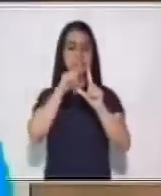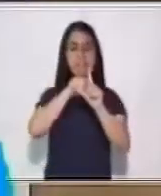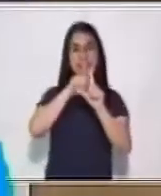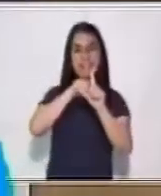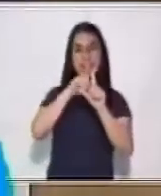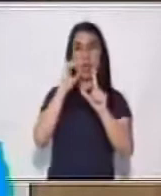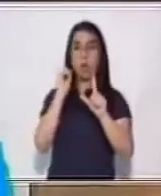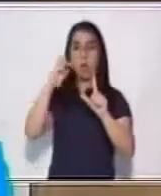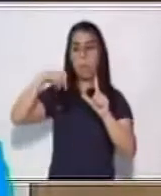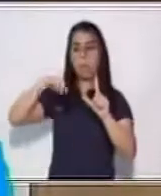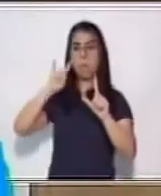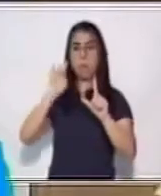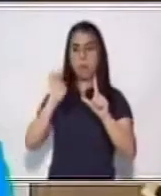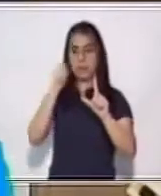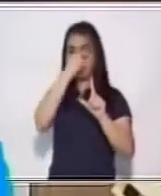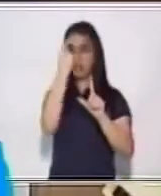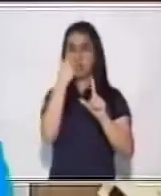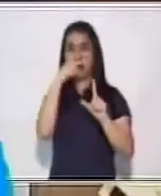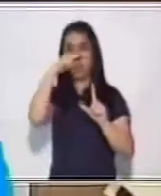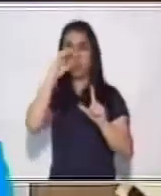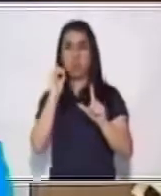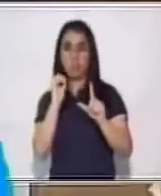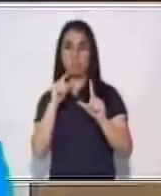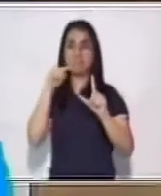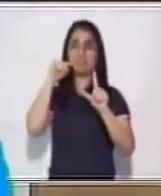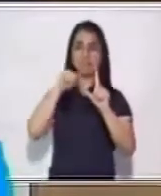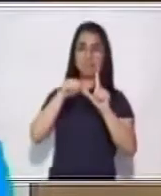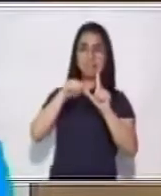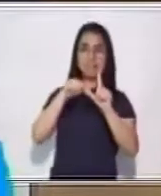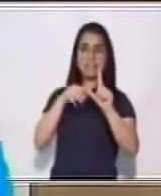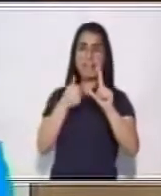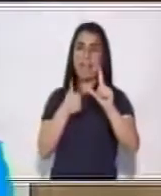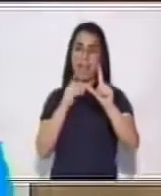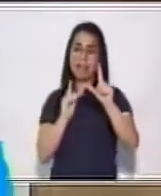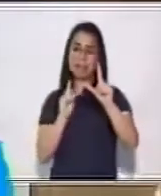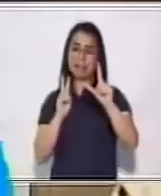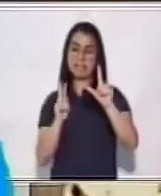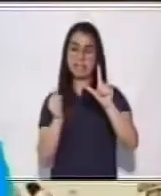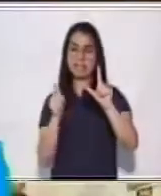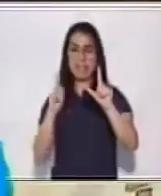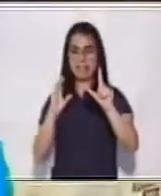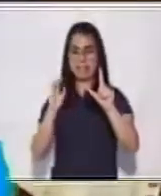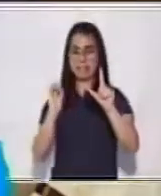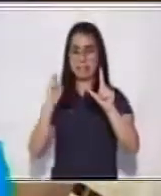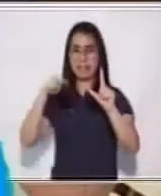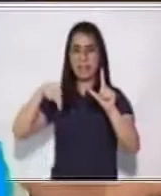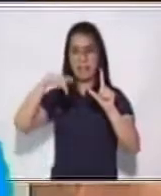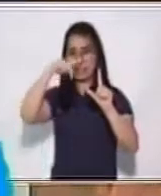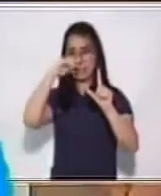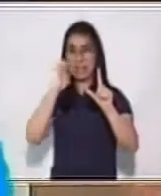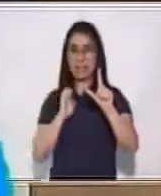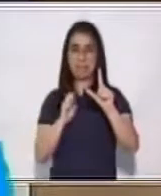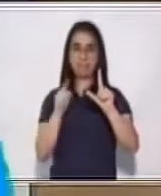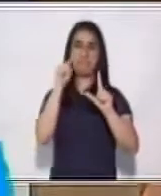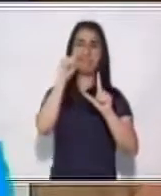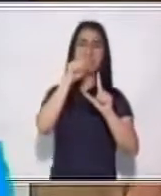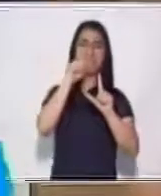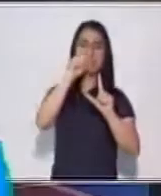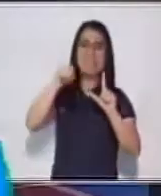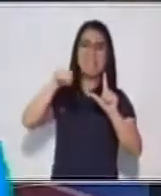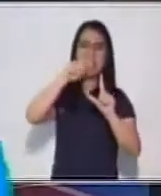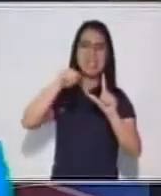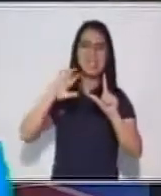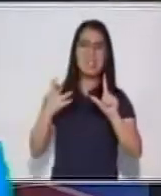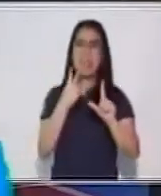caso, y para ir ambientándonos y familiarizándonos, vamos a colocarle variables a los